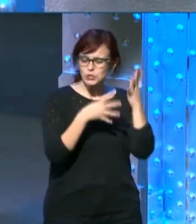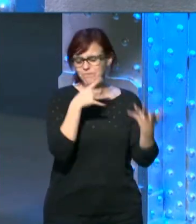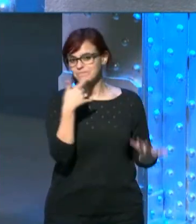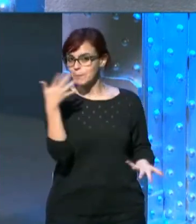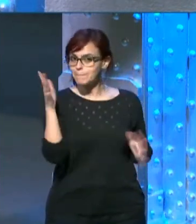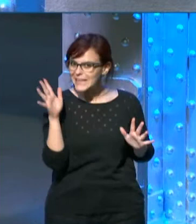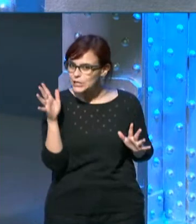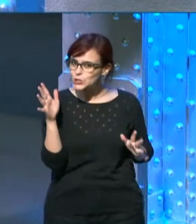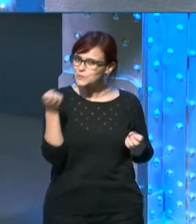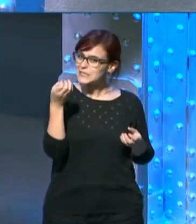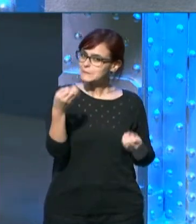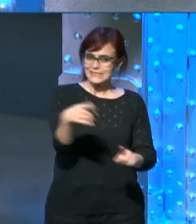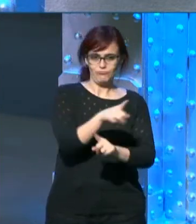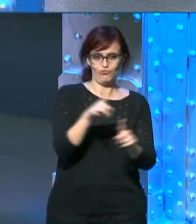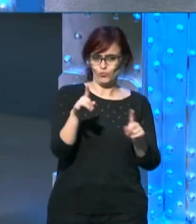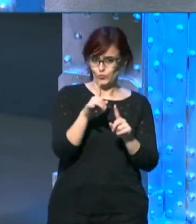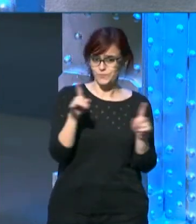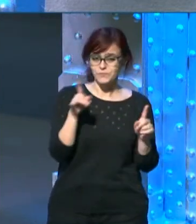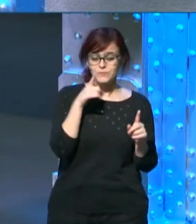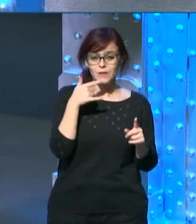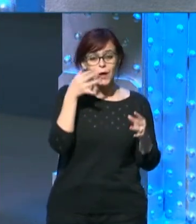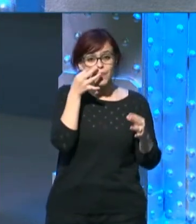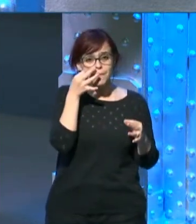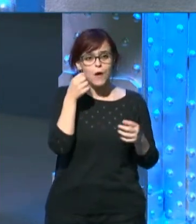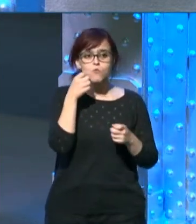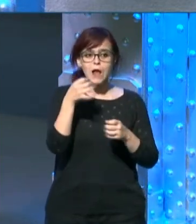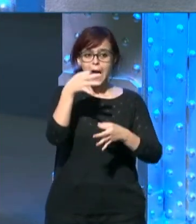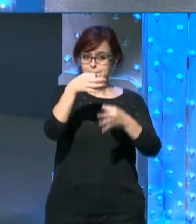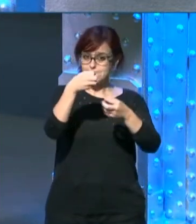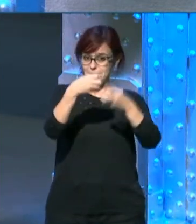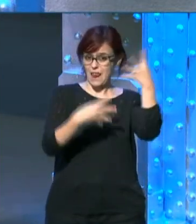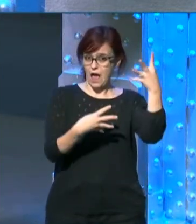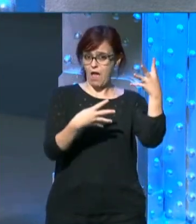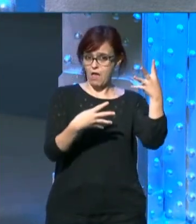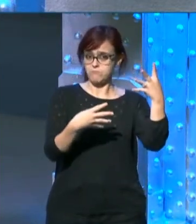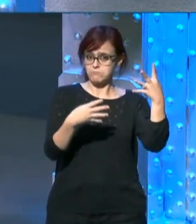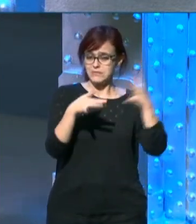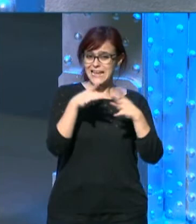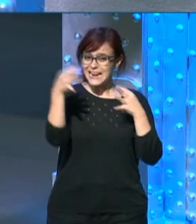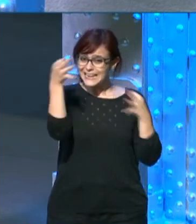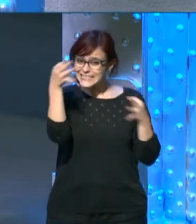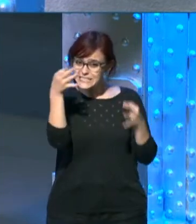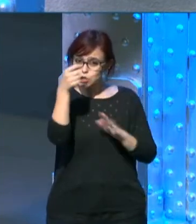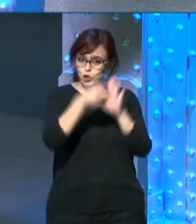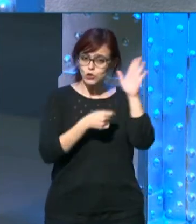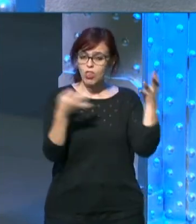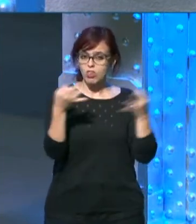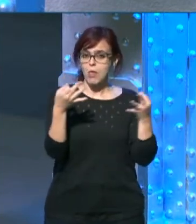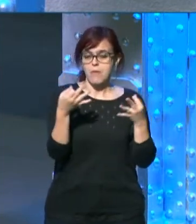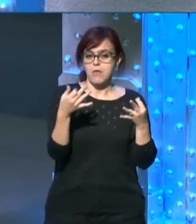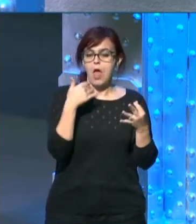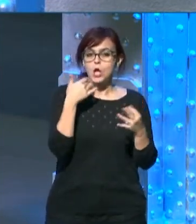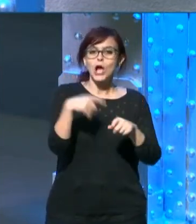qué? Pues porque, en rigor, una pila de requisitos de un producto tiene que tener alguna